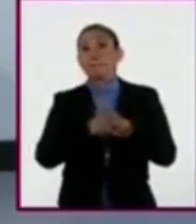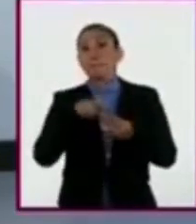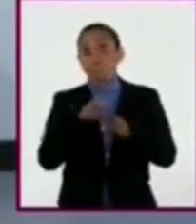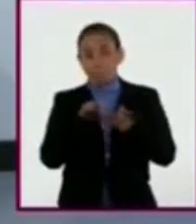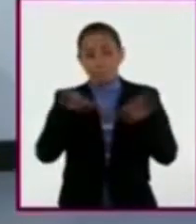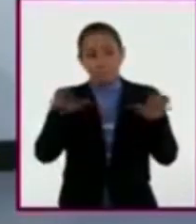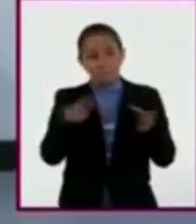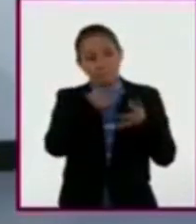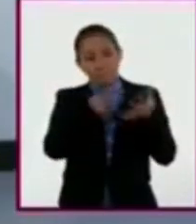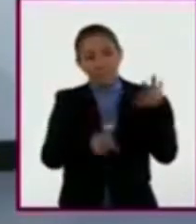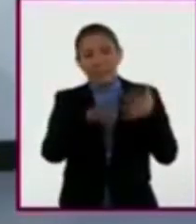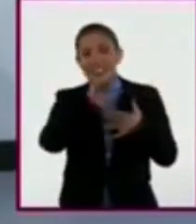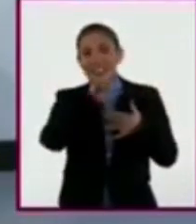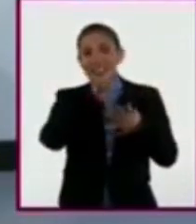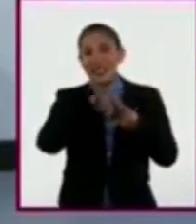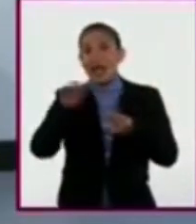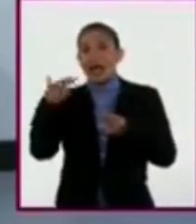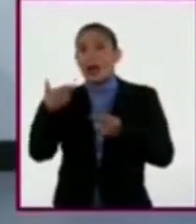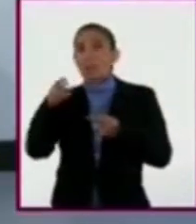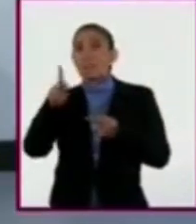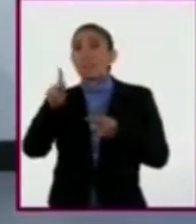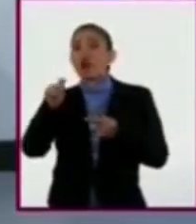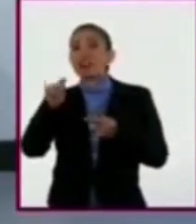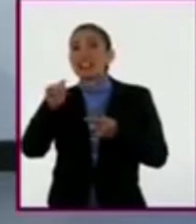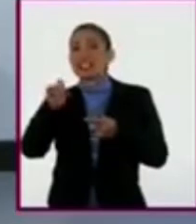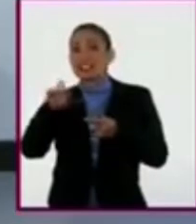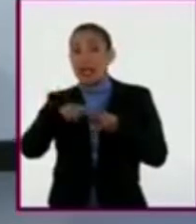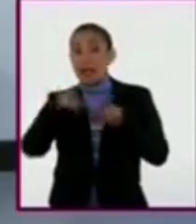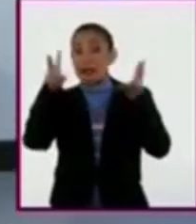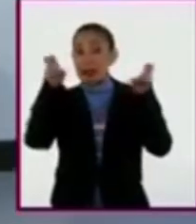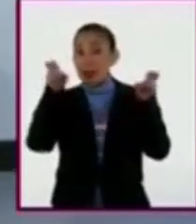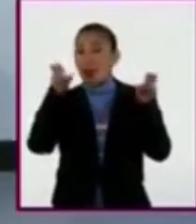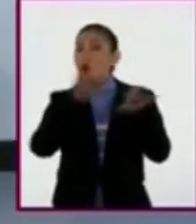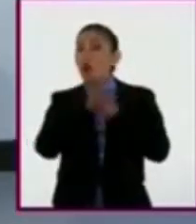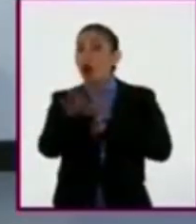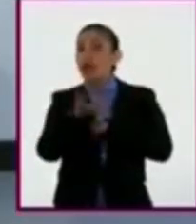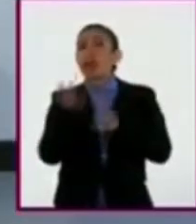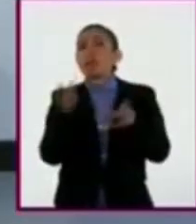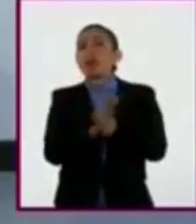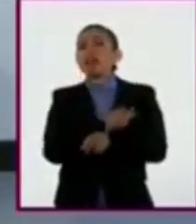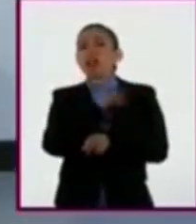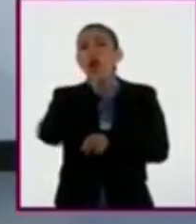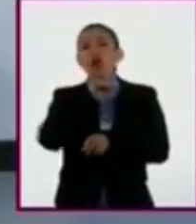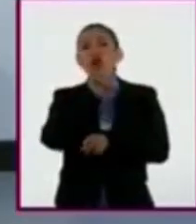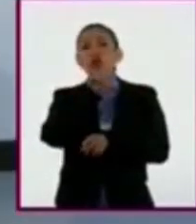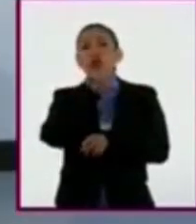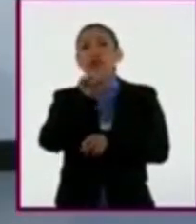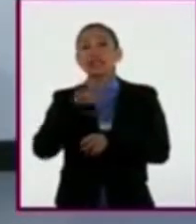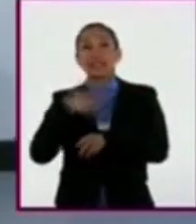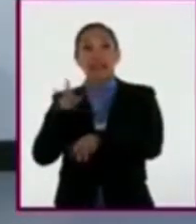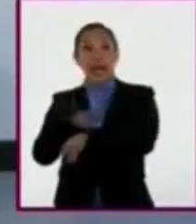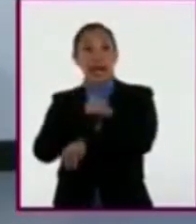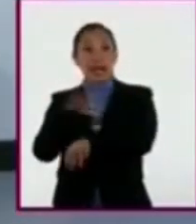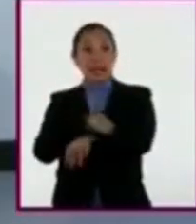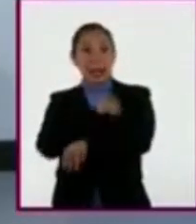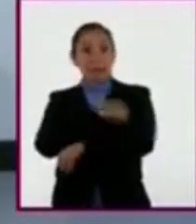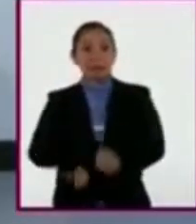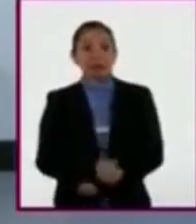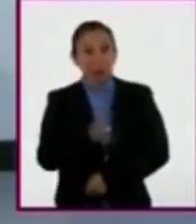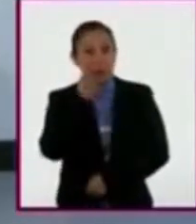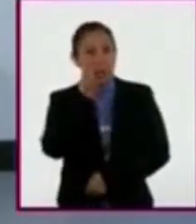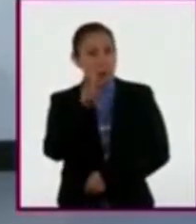divide en cinética y potencial. El título del programa es ¿qué pasa con los joules y la energía?